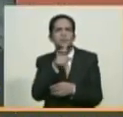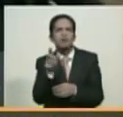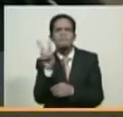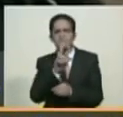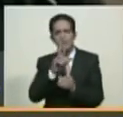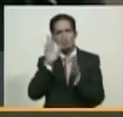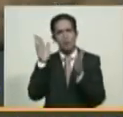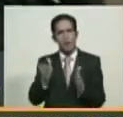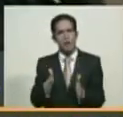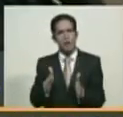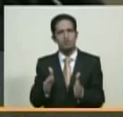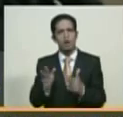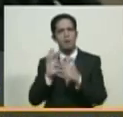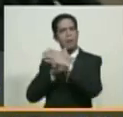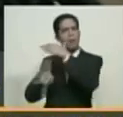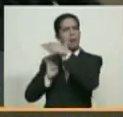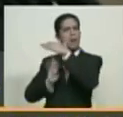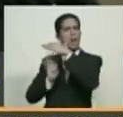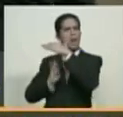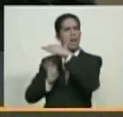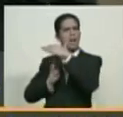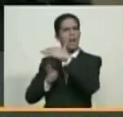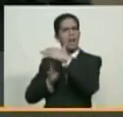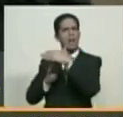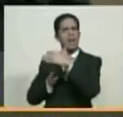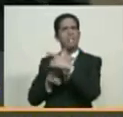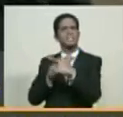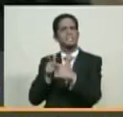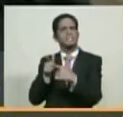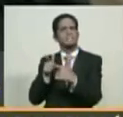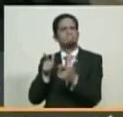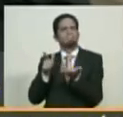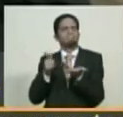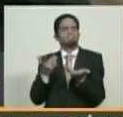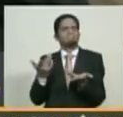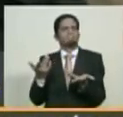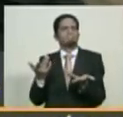que están emigrando al país, destinarlos especie de...